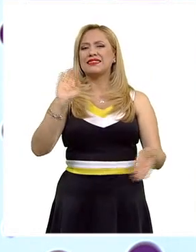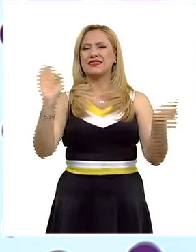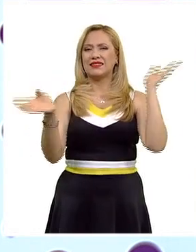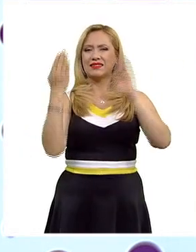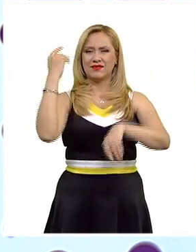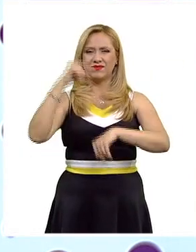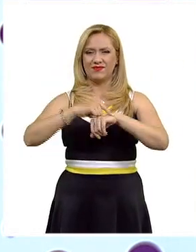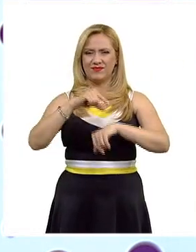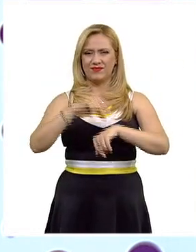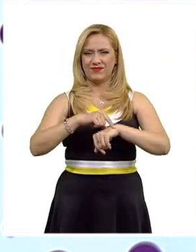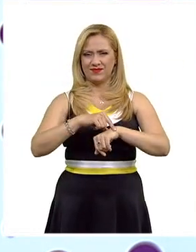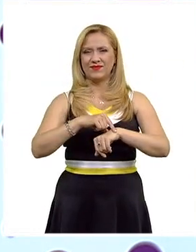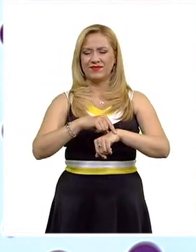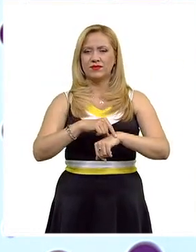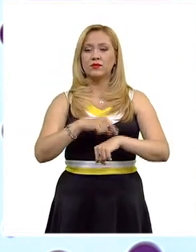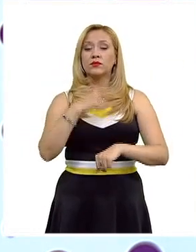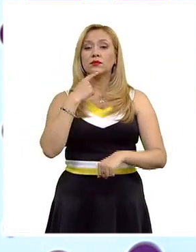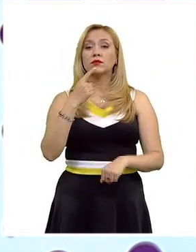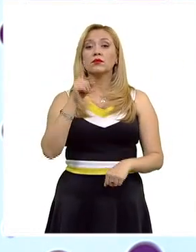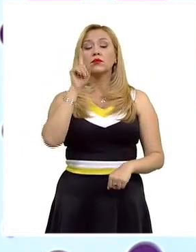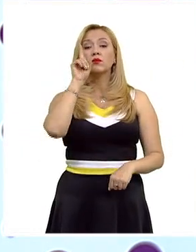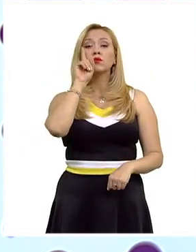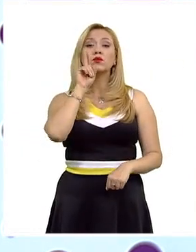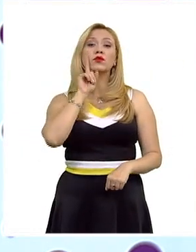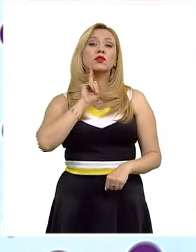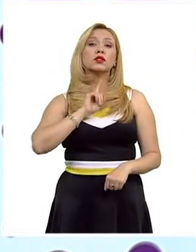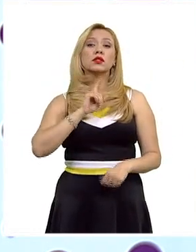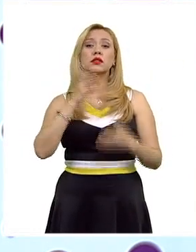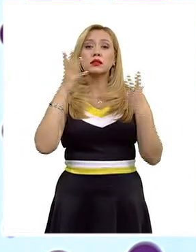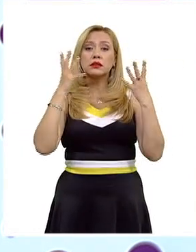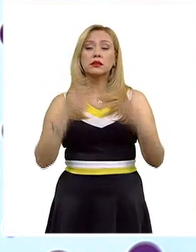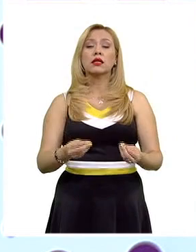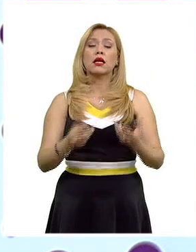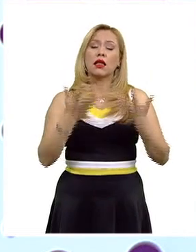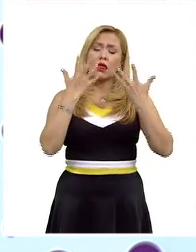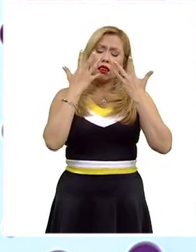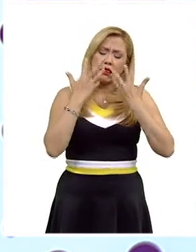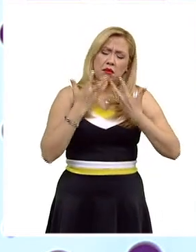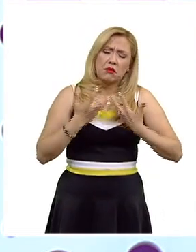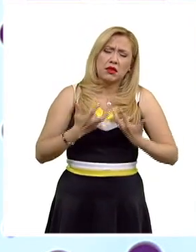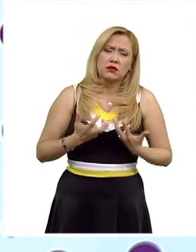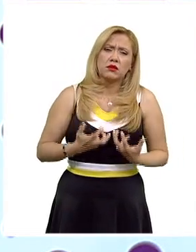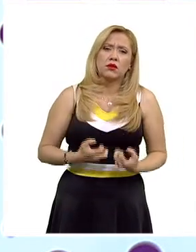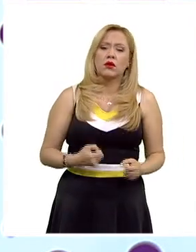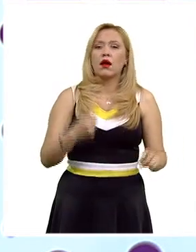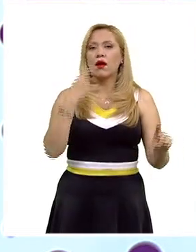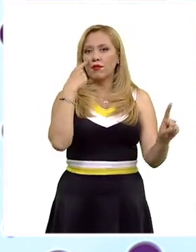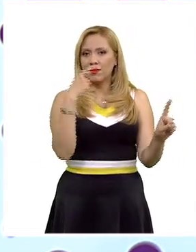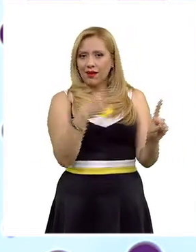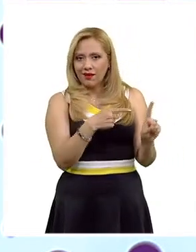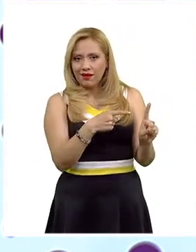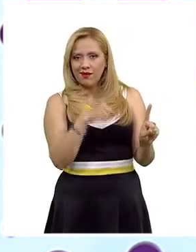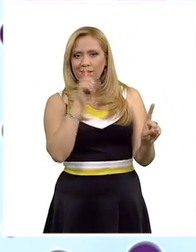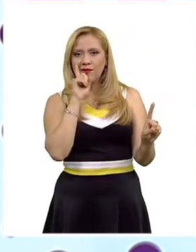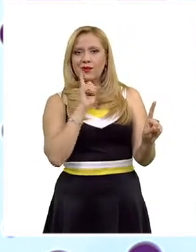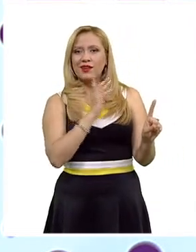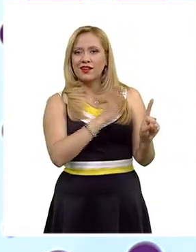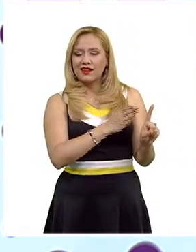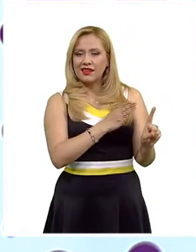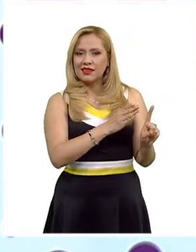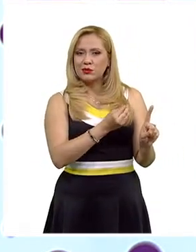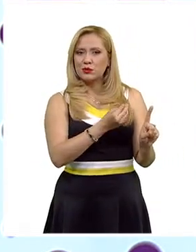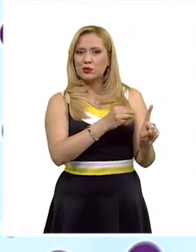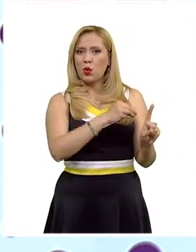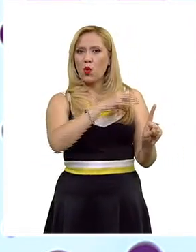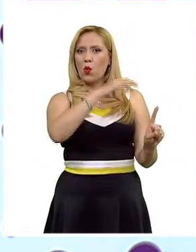personas que padecen depresión, 7 son mujeres. Entonces ahí también hay una marca de género. Y bueno, aquí jugando un poco